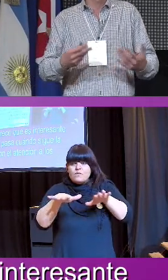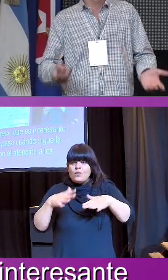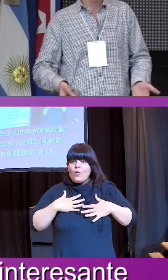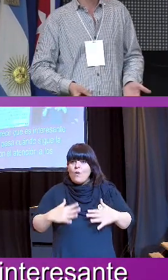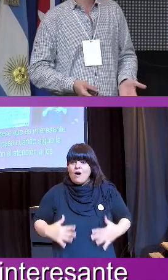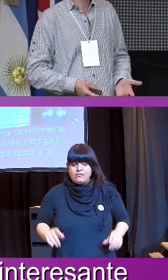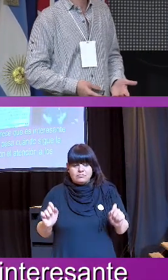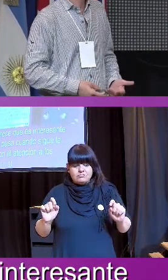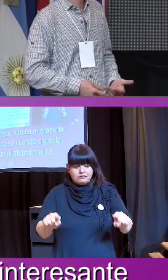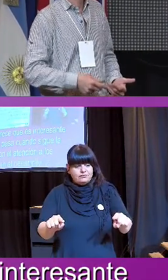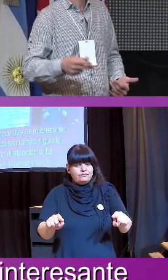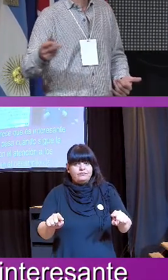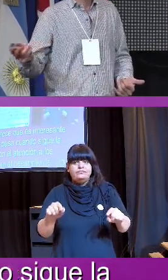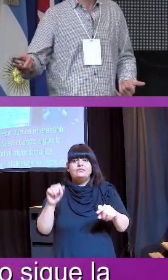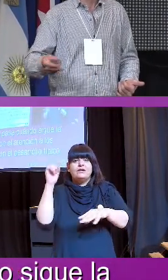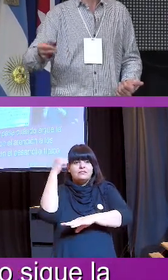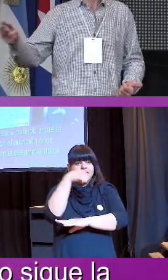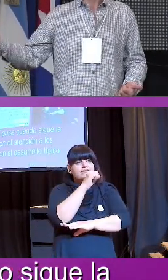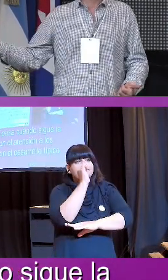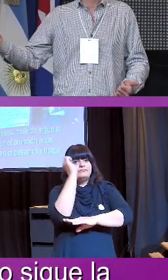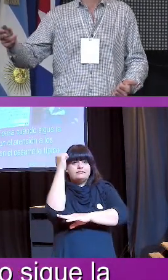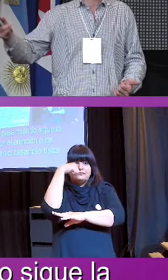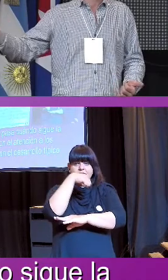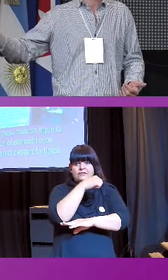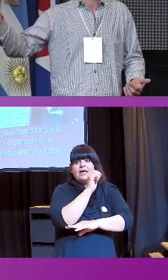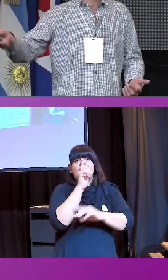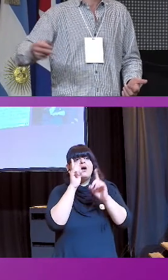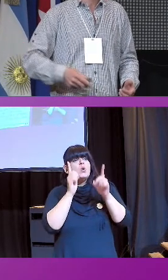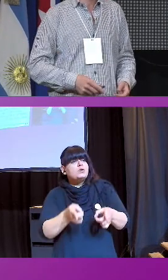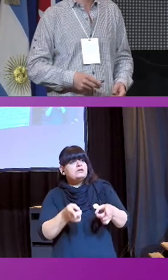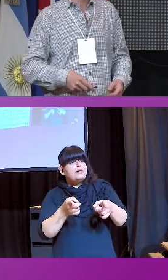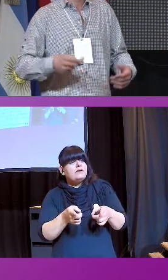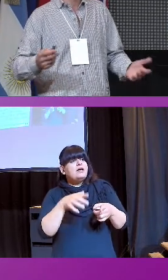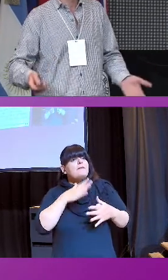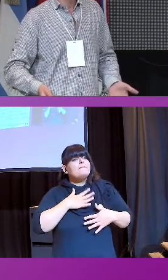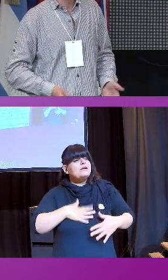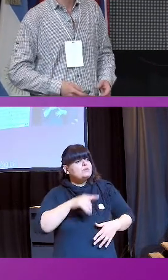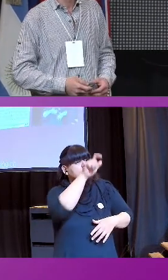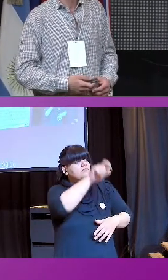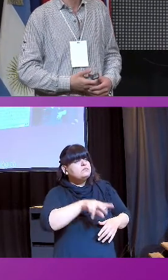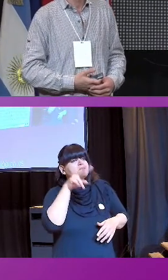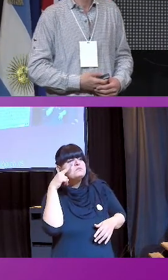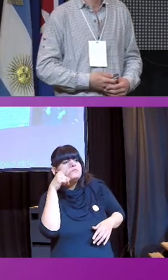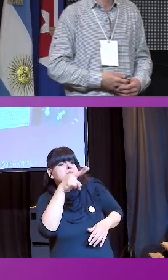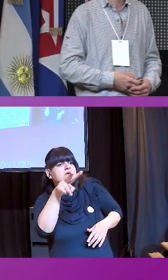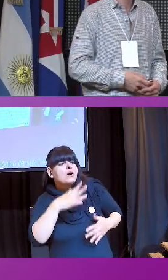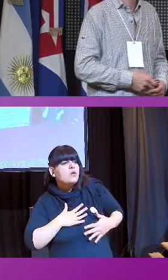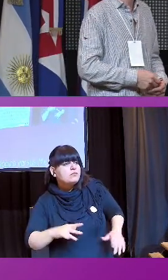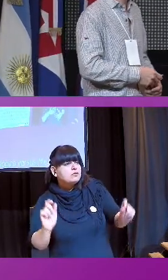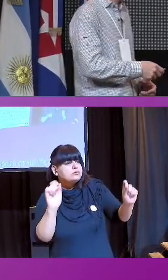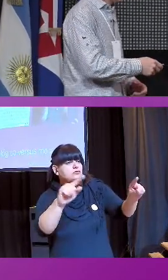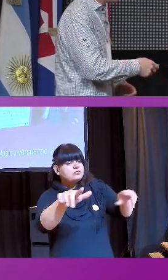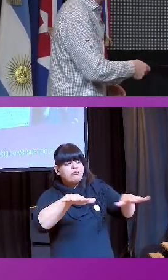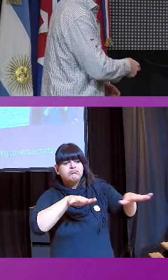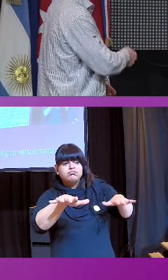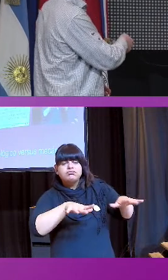Nosotros en el desarrollo típico tenemos una predisposición a prestarle atención a movimientos del tipo biológico versus mecánico. Y eso